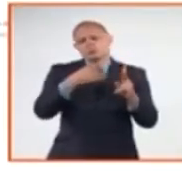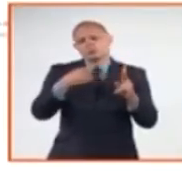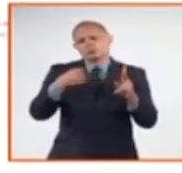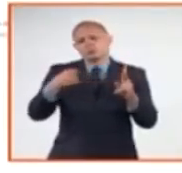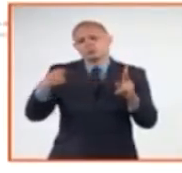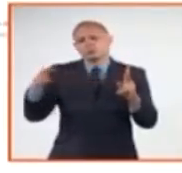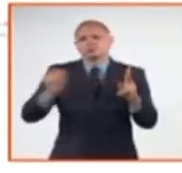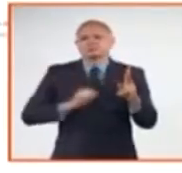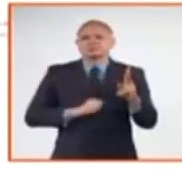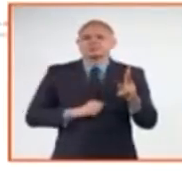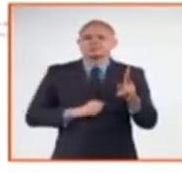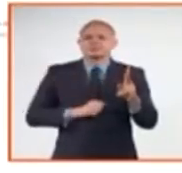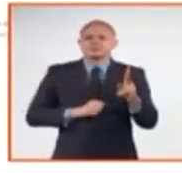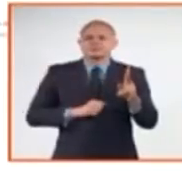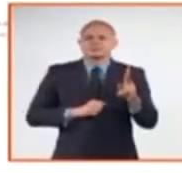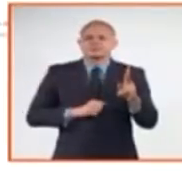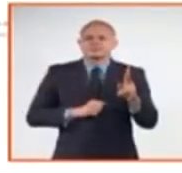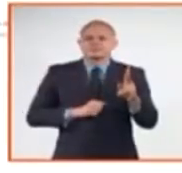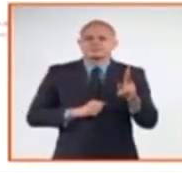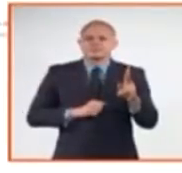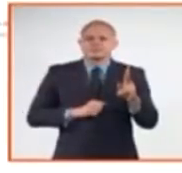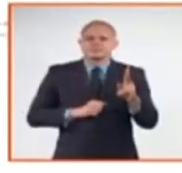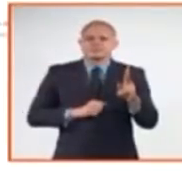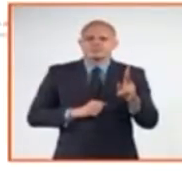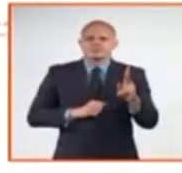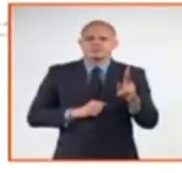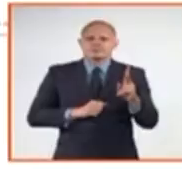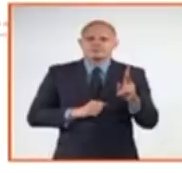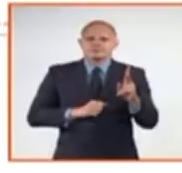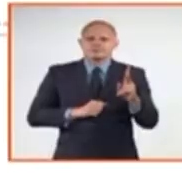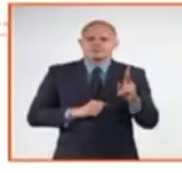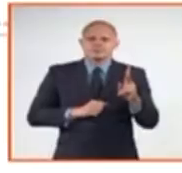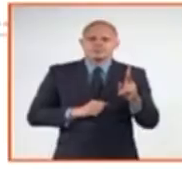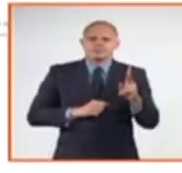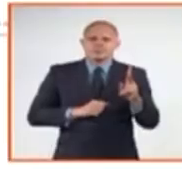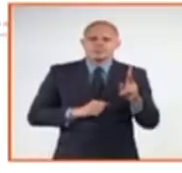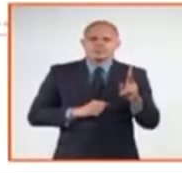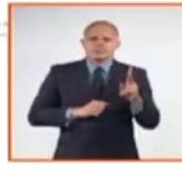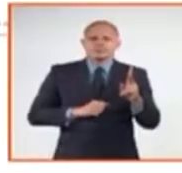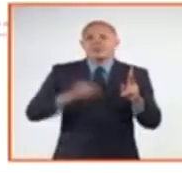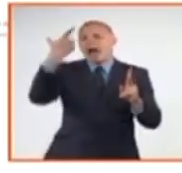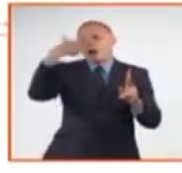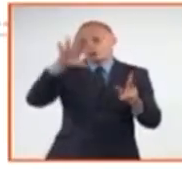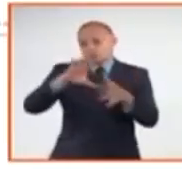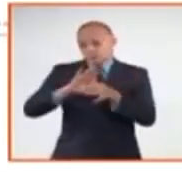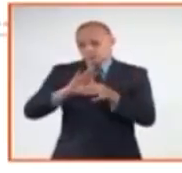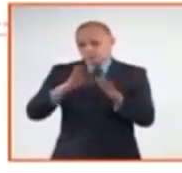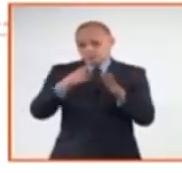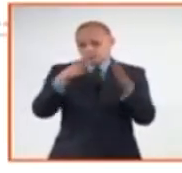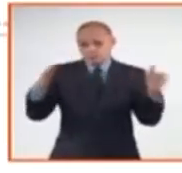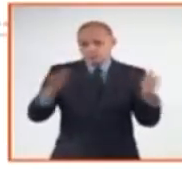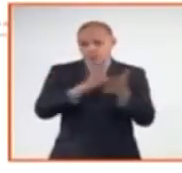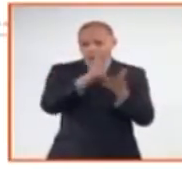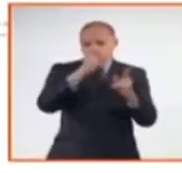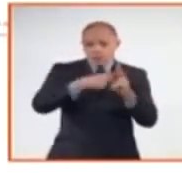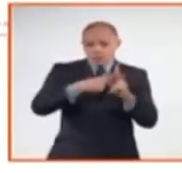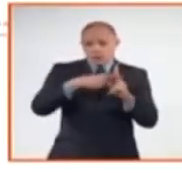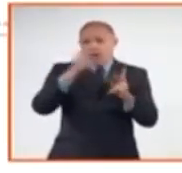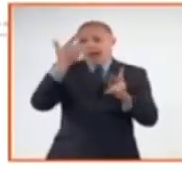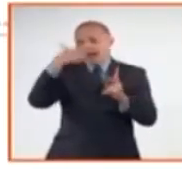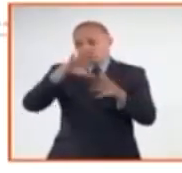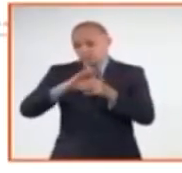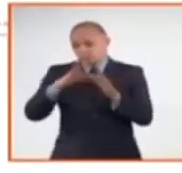la más gráfica desde el mes de mayo hasta el 24 de agosto y en este caso este gráfico es de tendencia